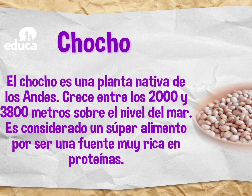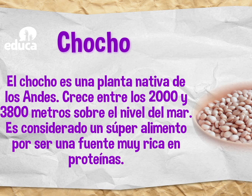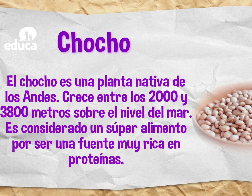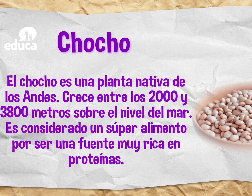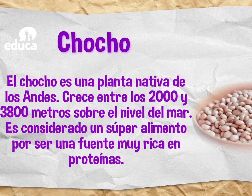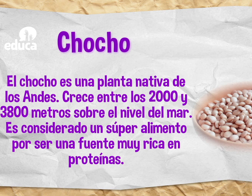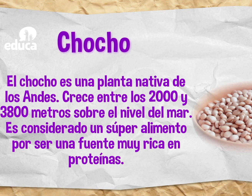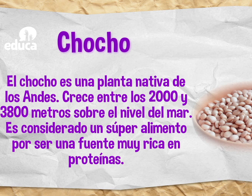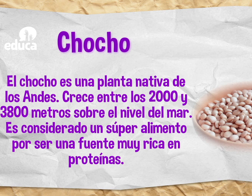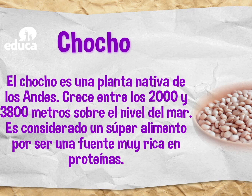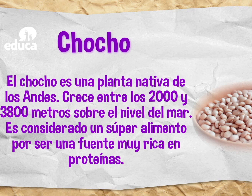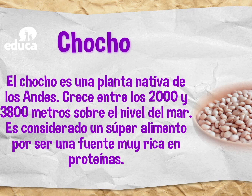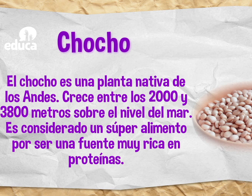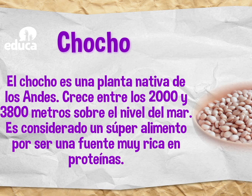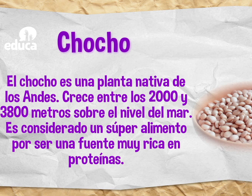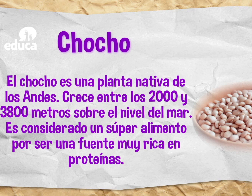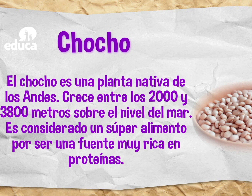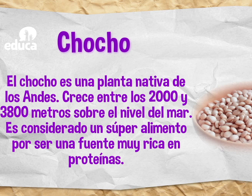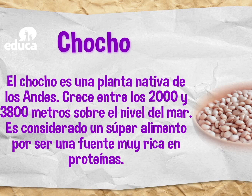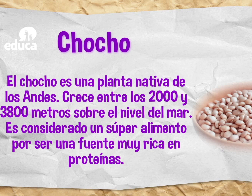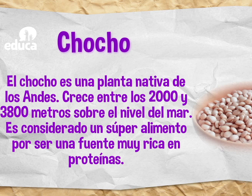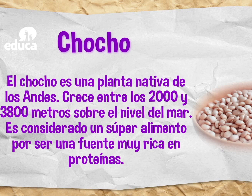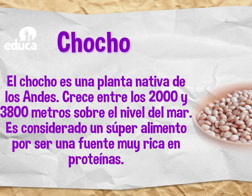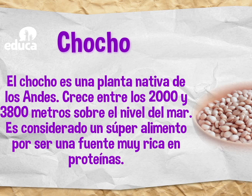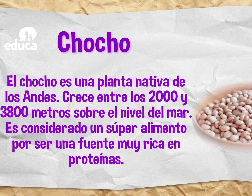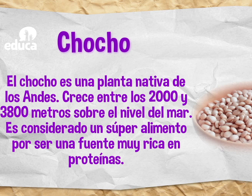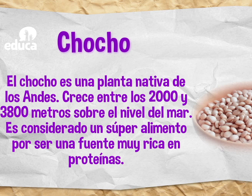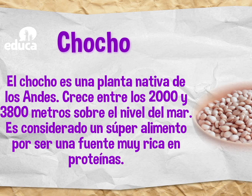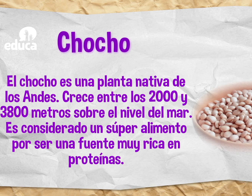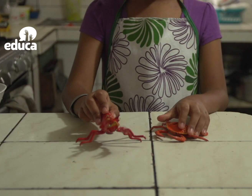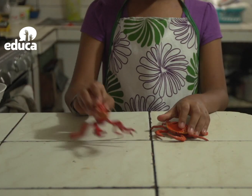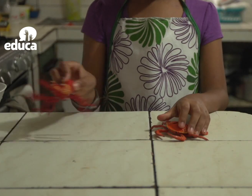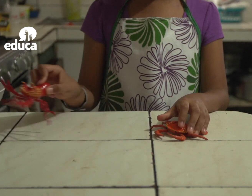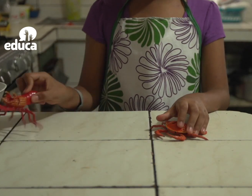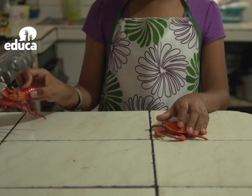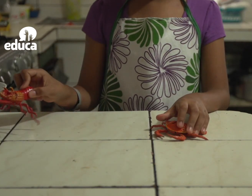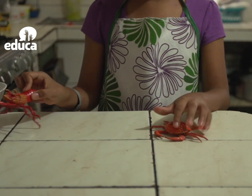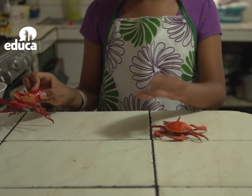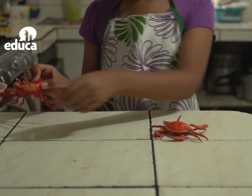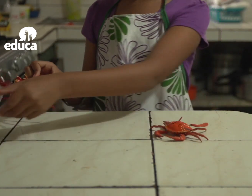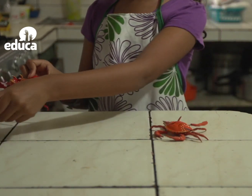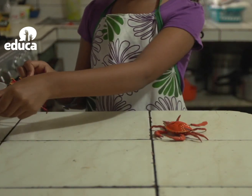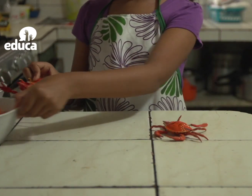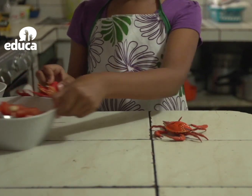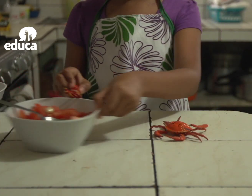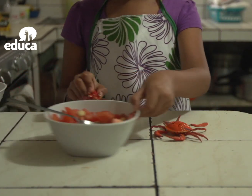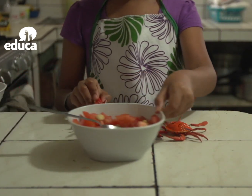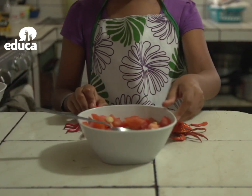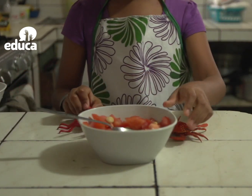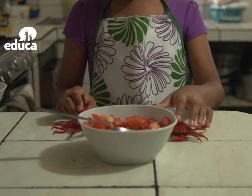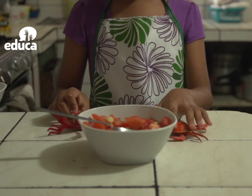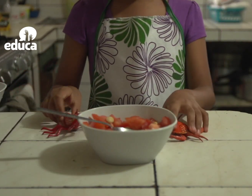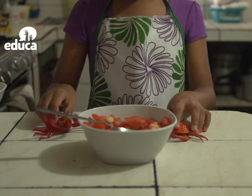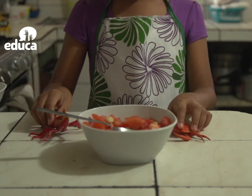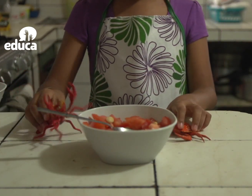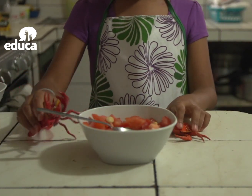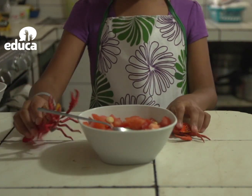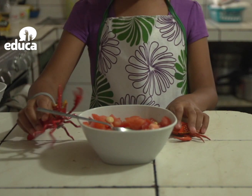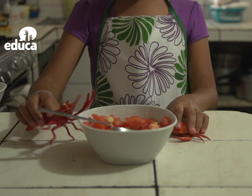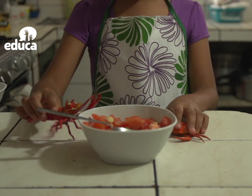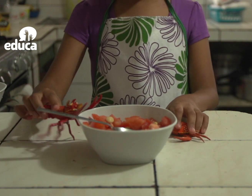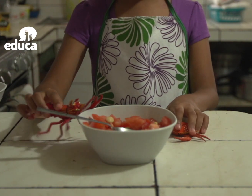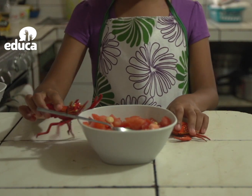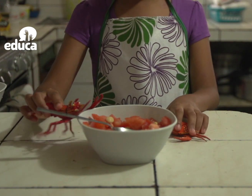un superalimento por ser una fuente muy rica en proteínas. ¿Verdad que son ricos? Sí, son muy ricos, yo ya los